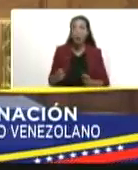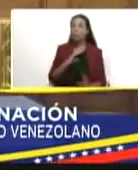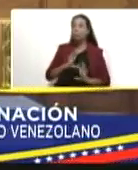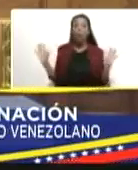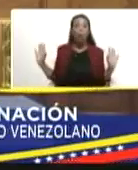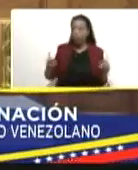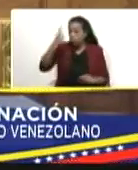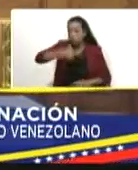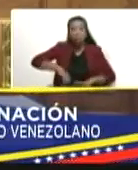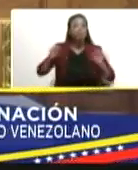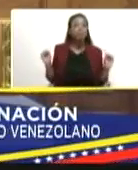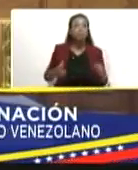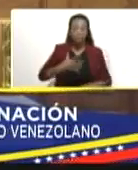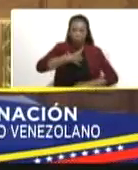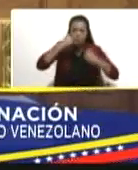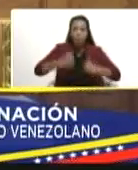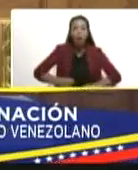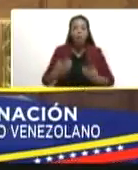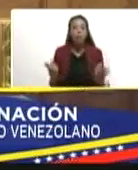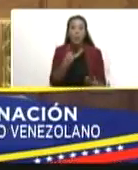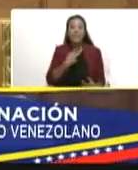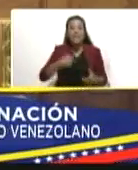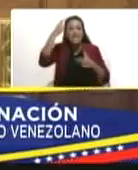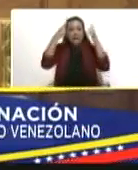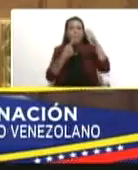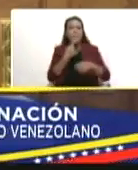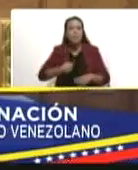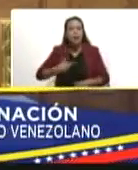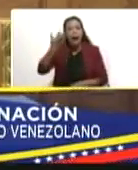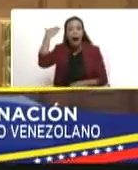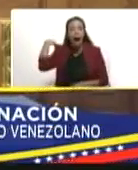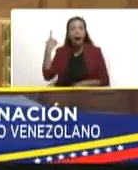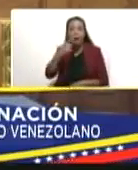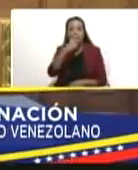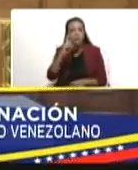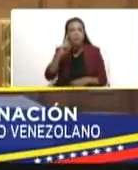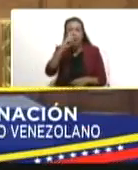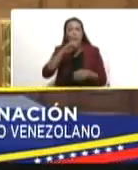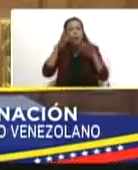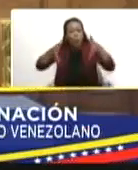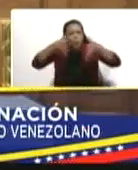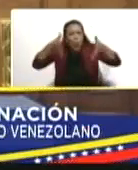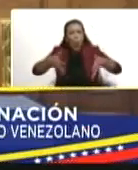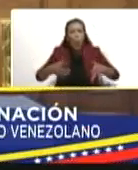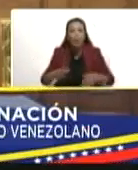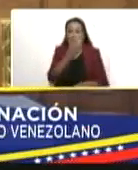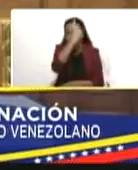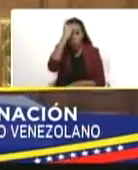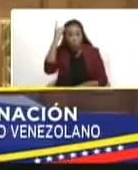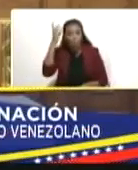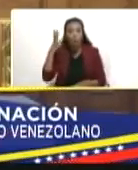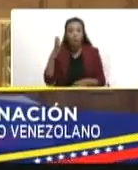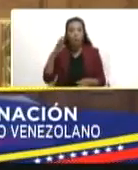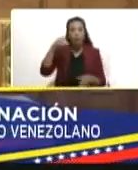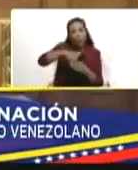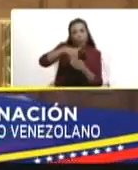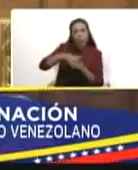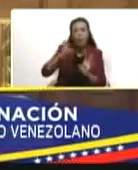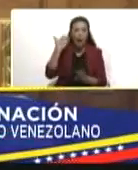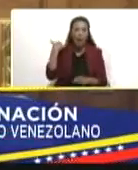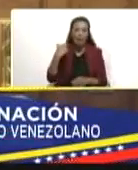todo y como me decía a mí el comandante Chávez y nos decía a nosotros lo hablaba con diosdado el día del